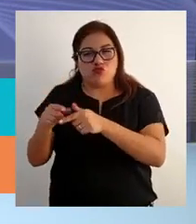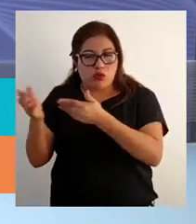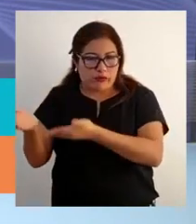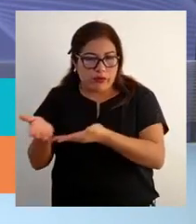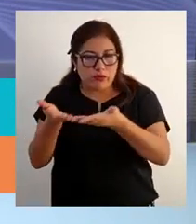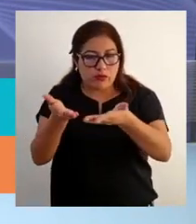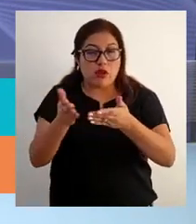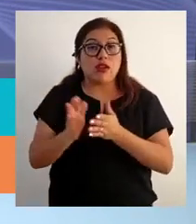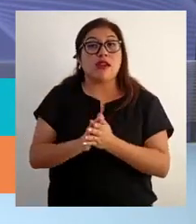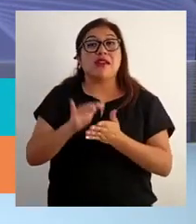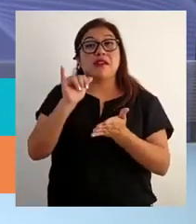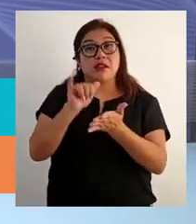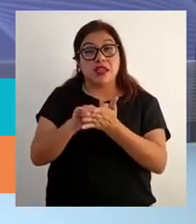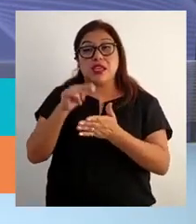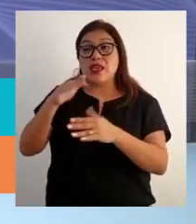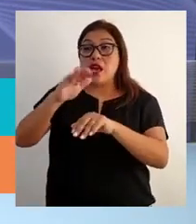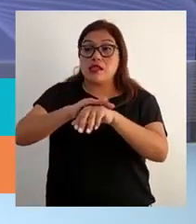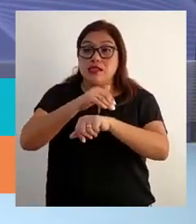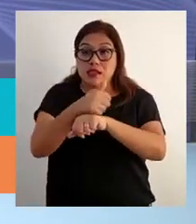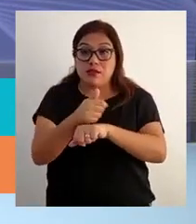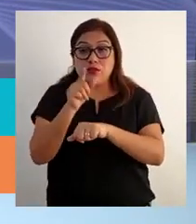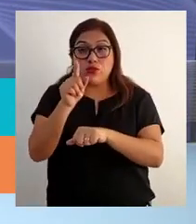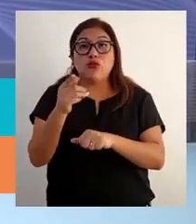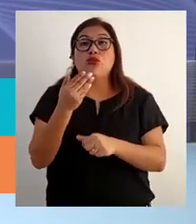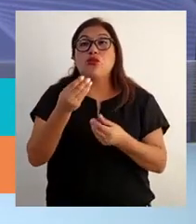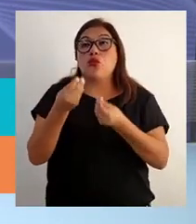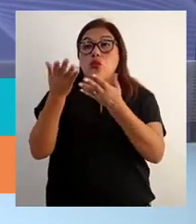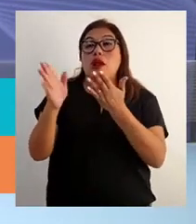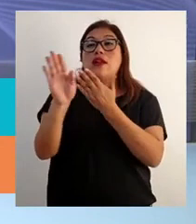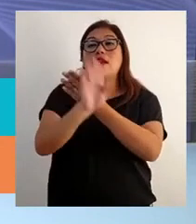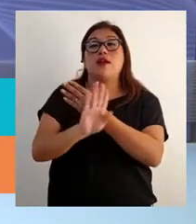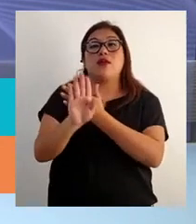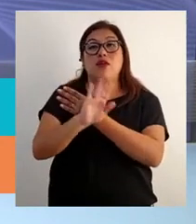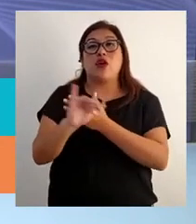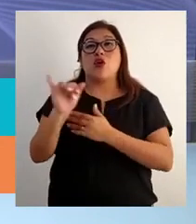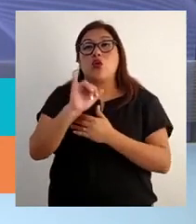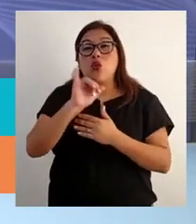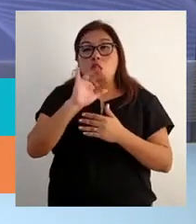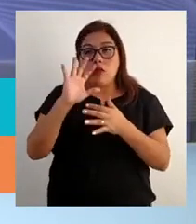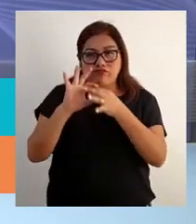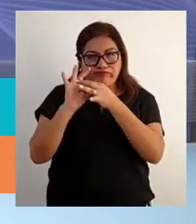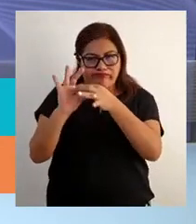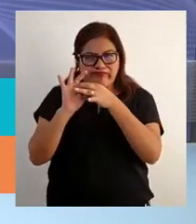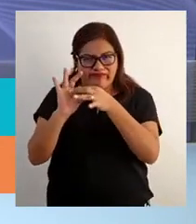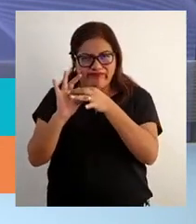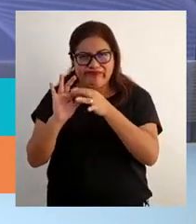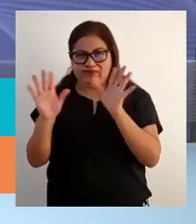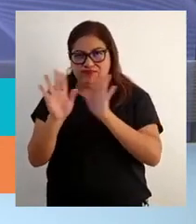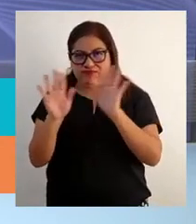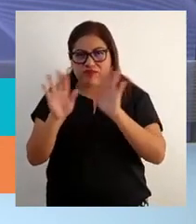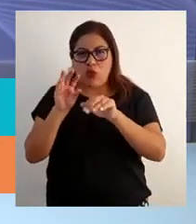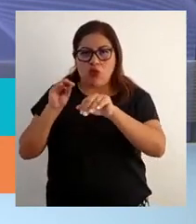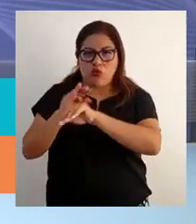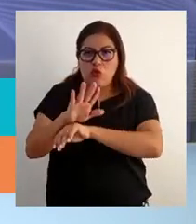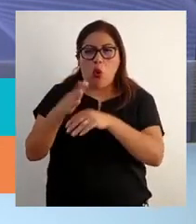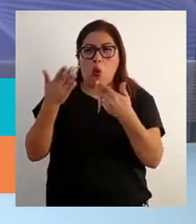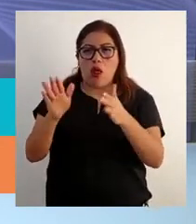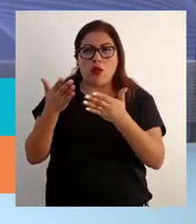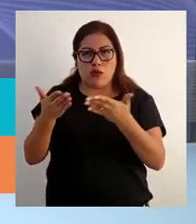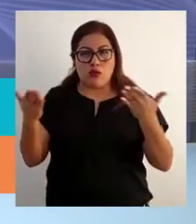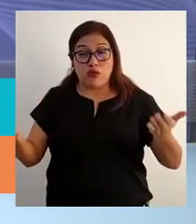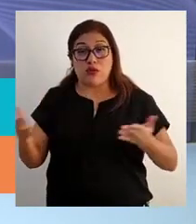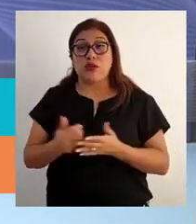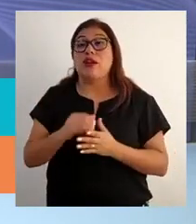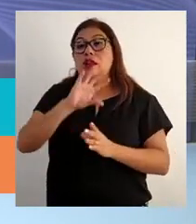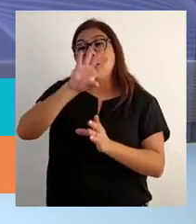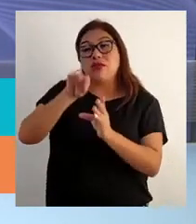cual se establecen también unas salvaguardias que son como candados para evitar la influencia indebida, ¿no? Todo eso dentro de los procesos